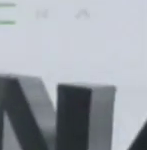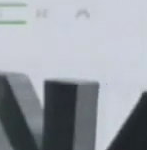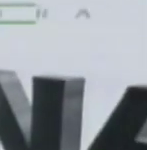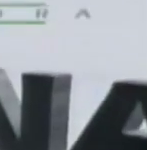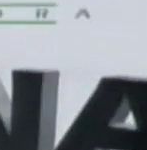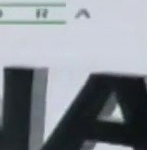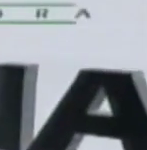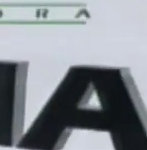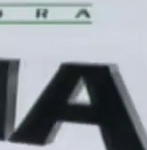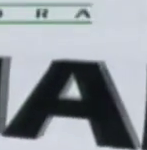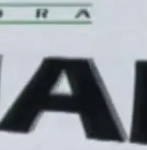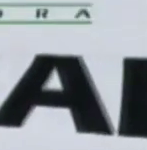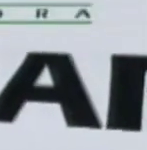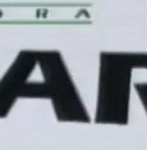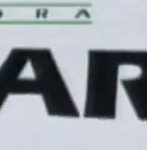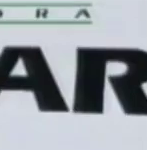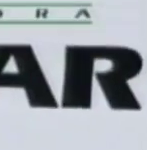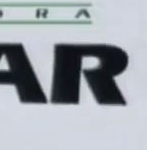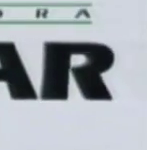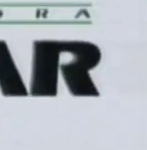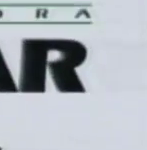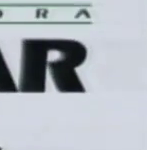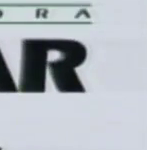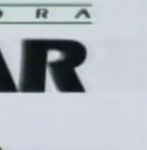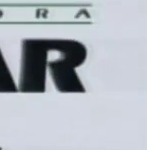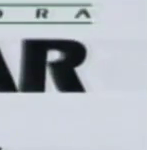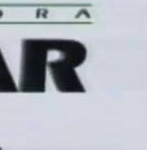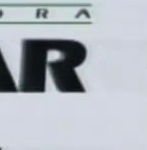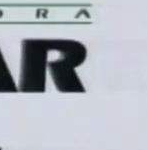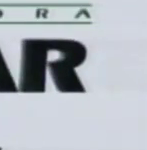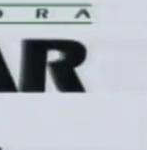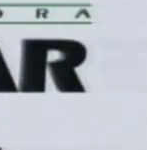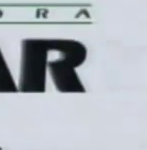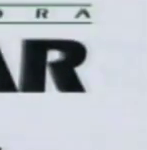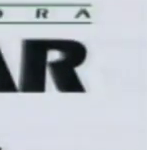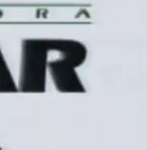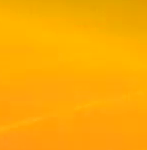Con el patrocinio de Constructora Limonar.